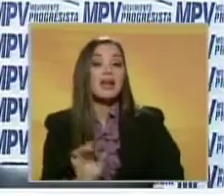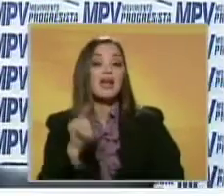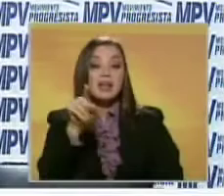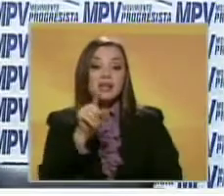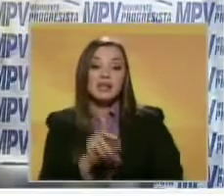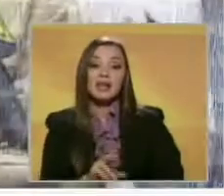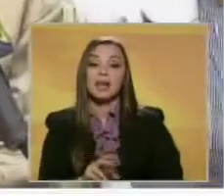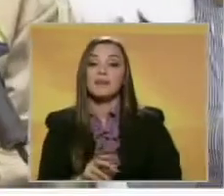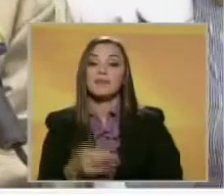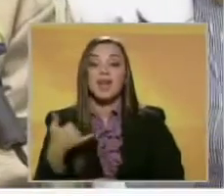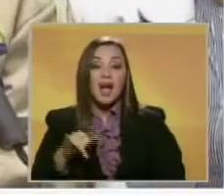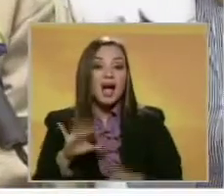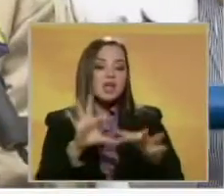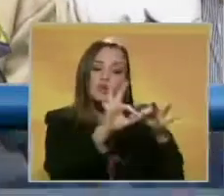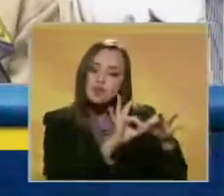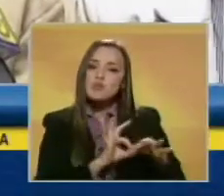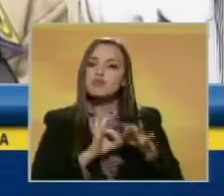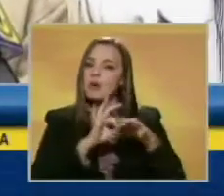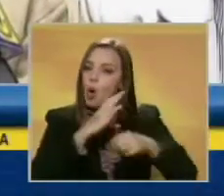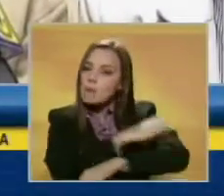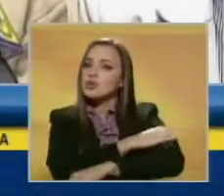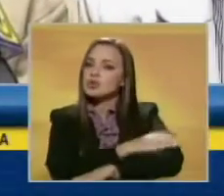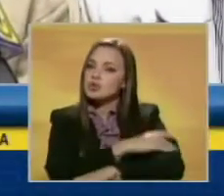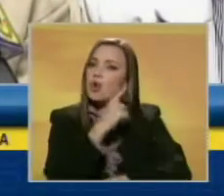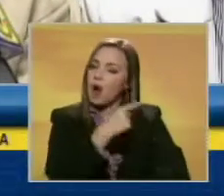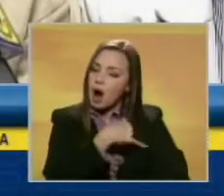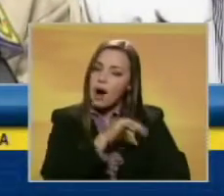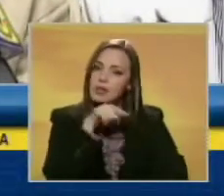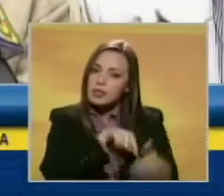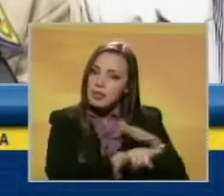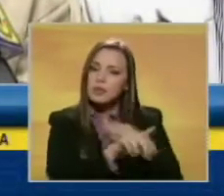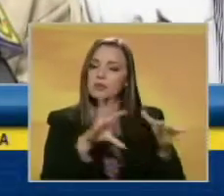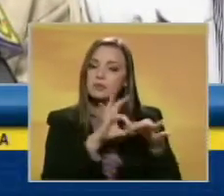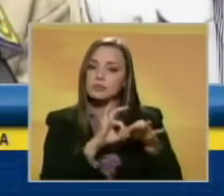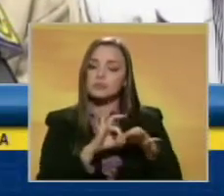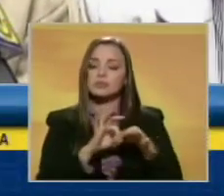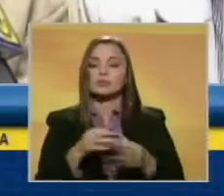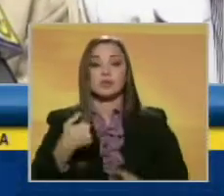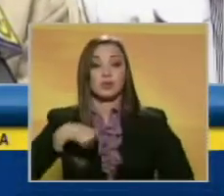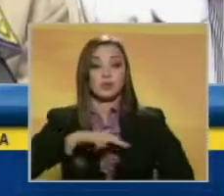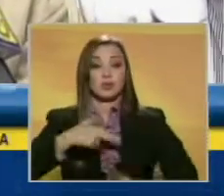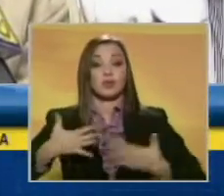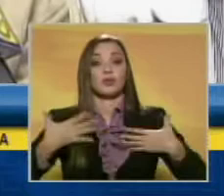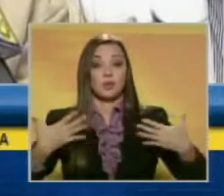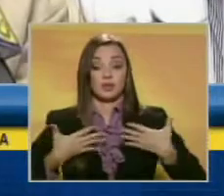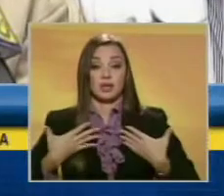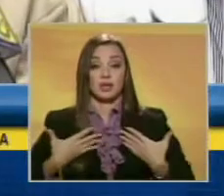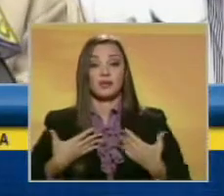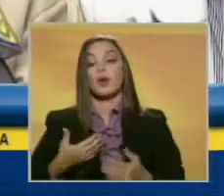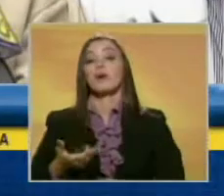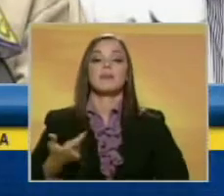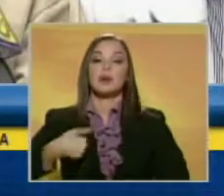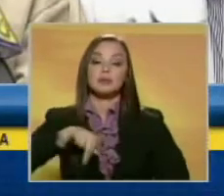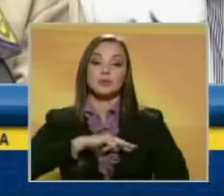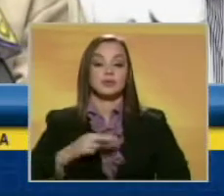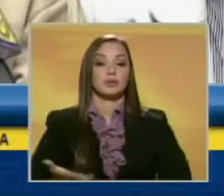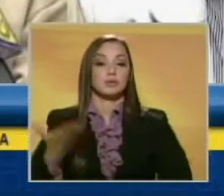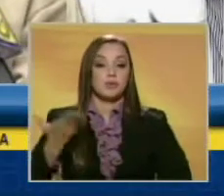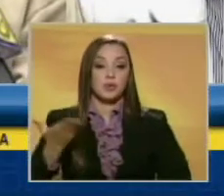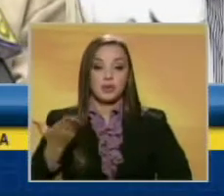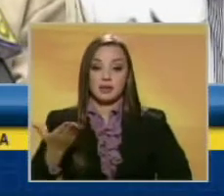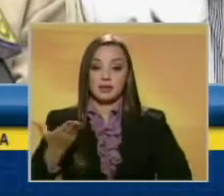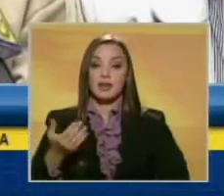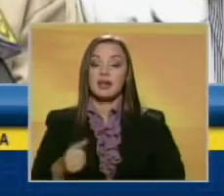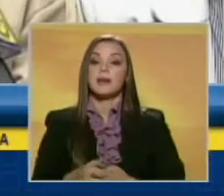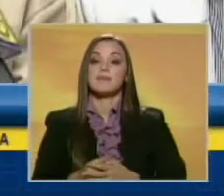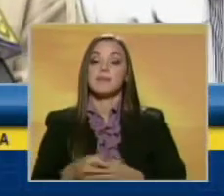la oposición. Estamos muy contentos en virtud de que logramos un objetivo que para nosotros era muy importante, que era la